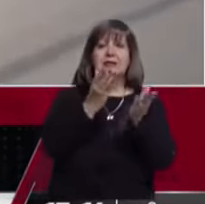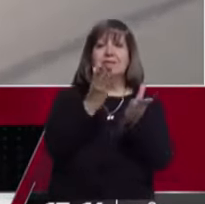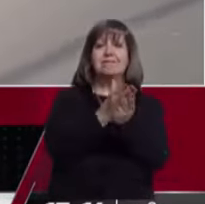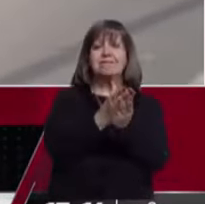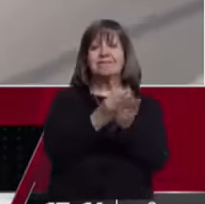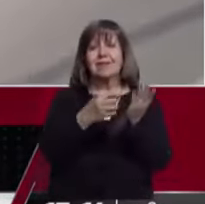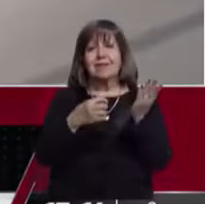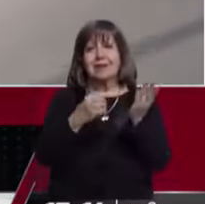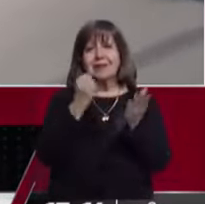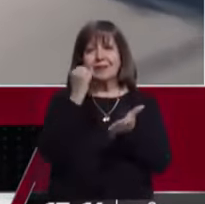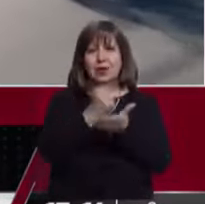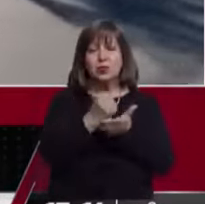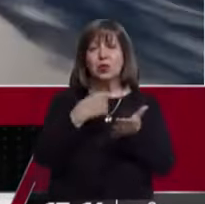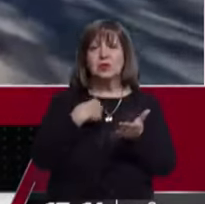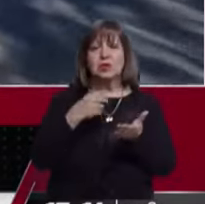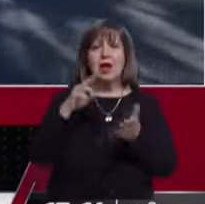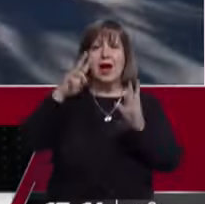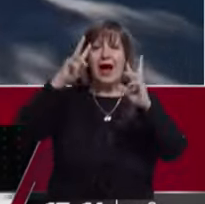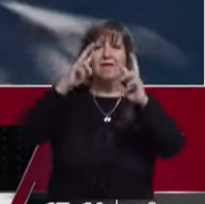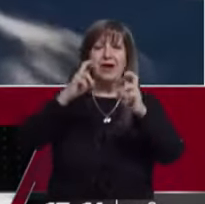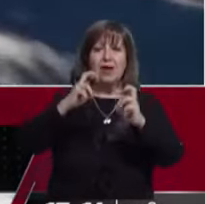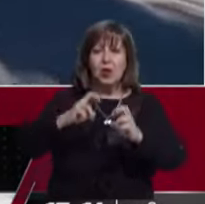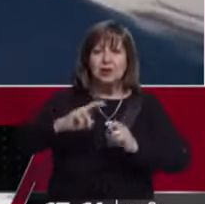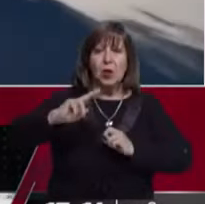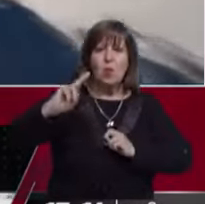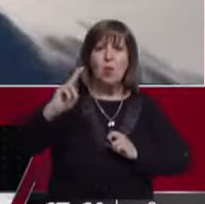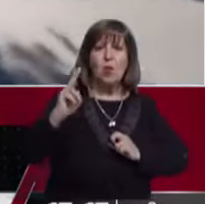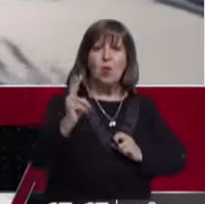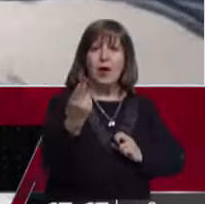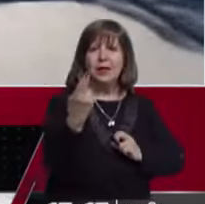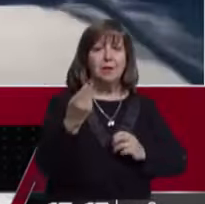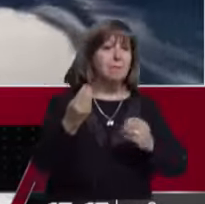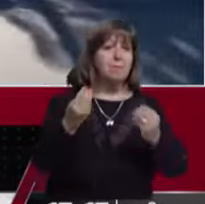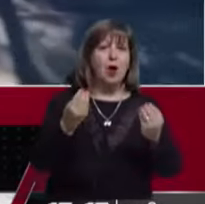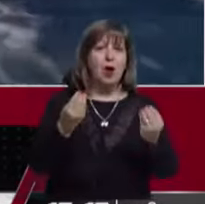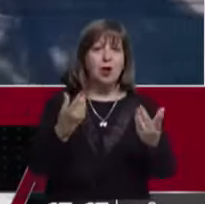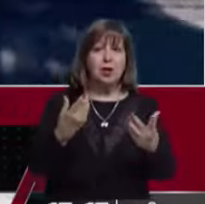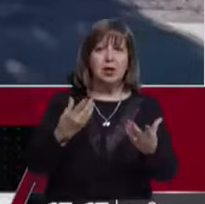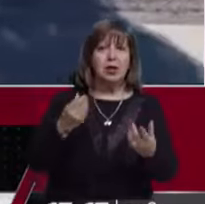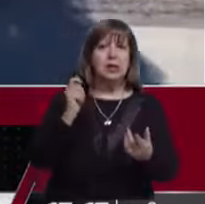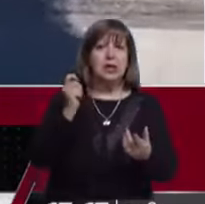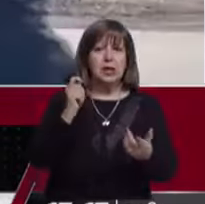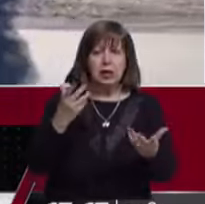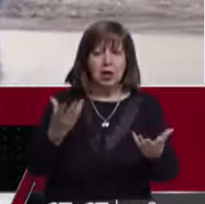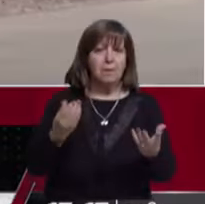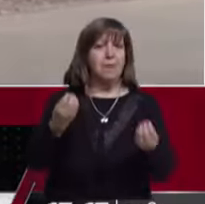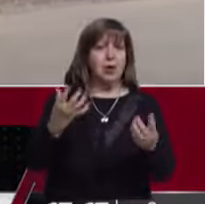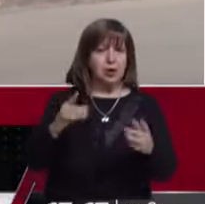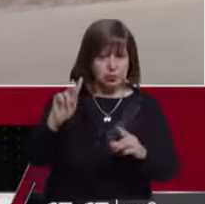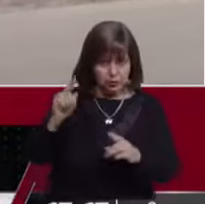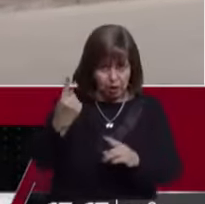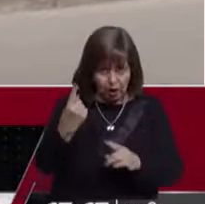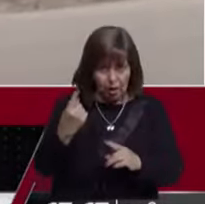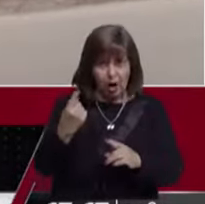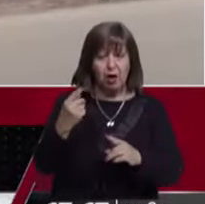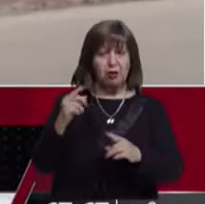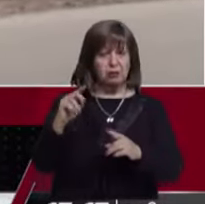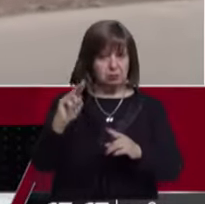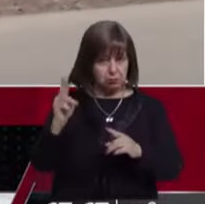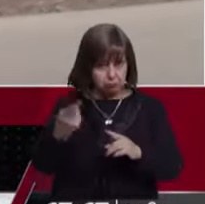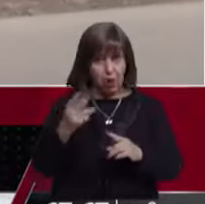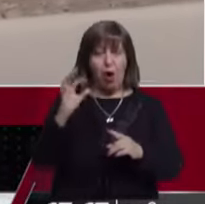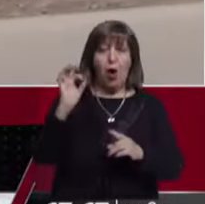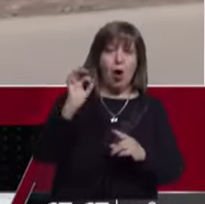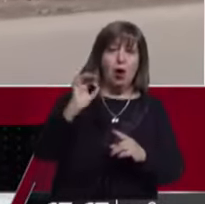como averiguación muerte y será justicia la que tenga la última palabra en relación a si efectivamente fue un suicidio